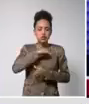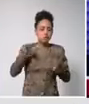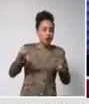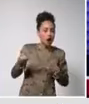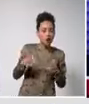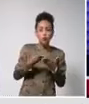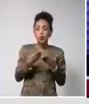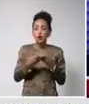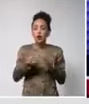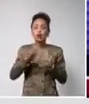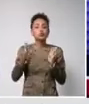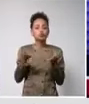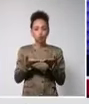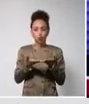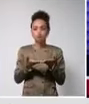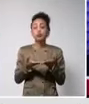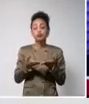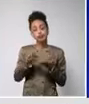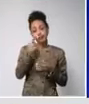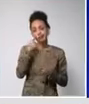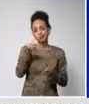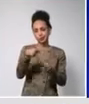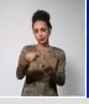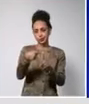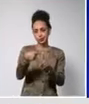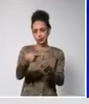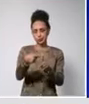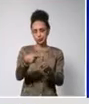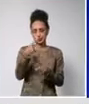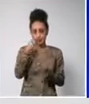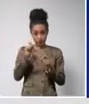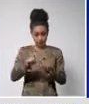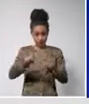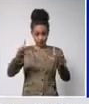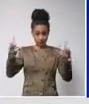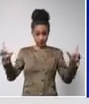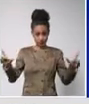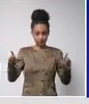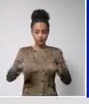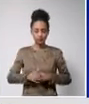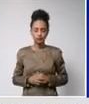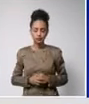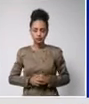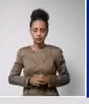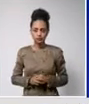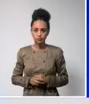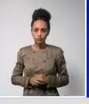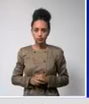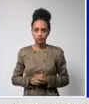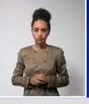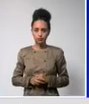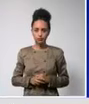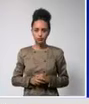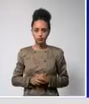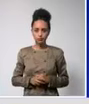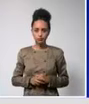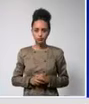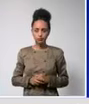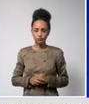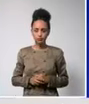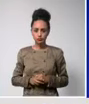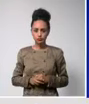que está establecido. En el gráfico se puede ver este comportamiento y también se puede